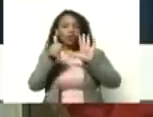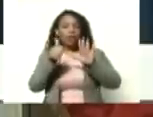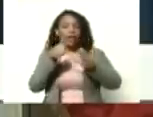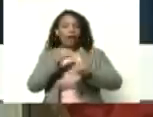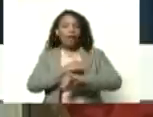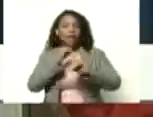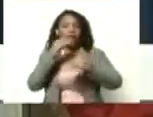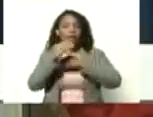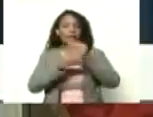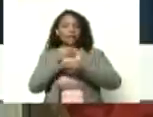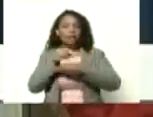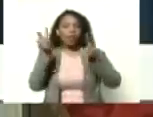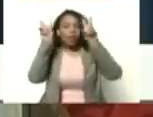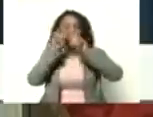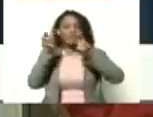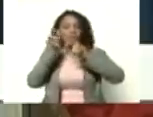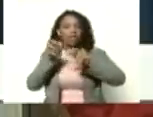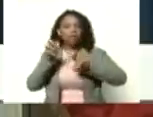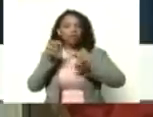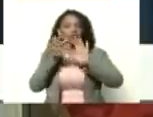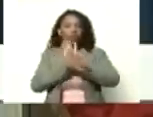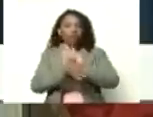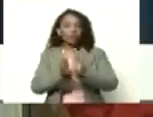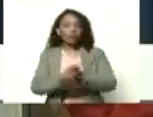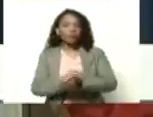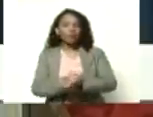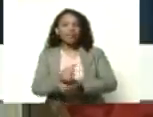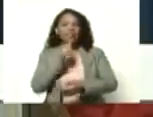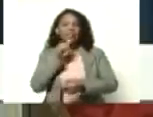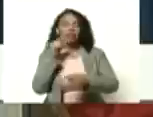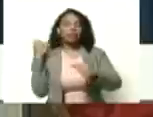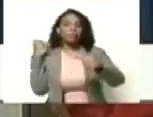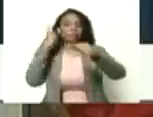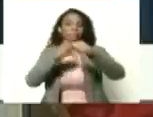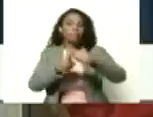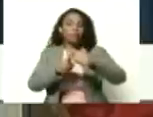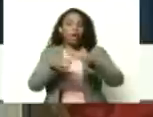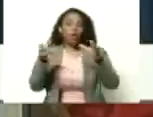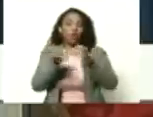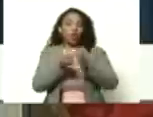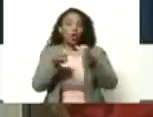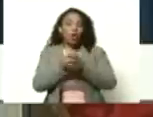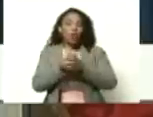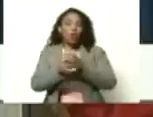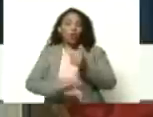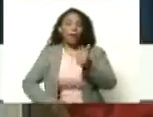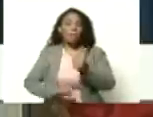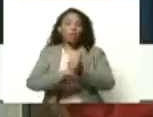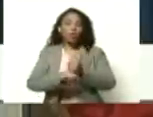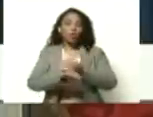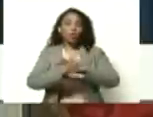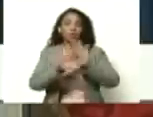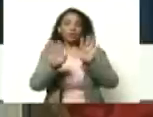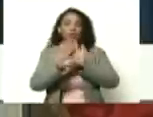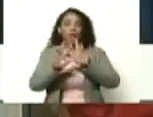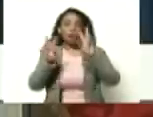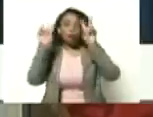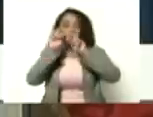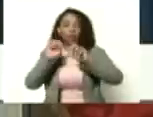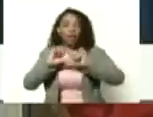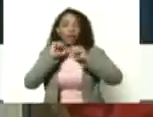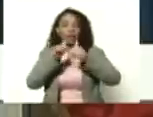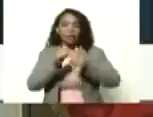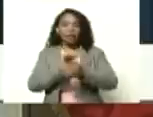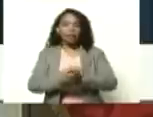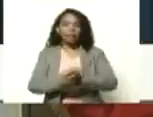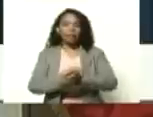tuviéramos la investigación quienes se sumaron a los órganos auxiliares de investigación que ya una red inicialmente